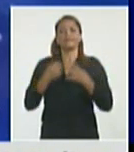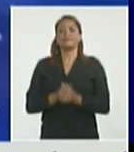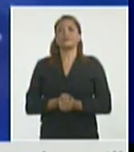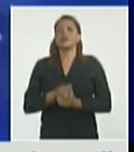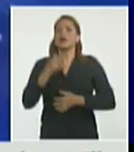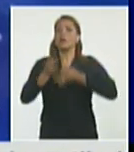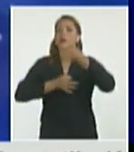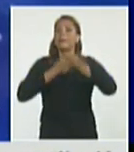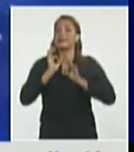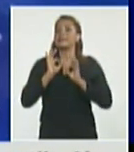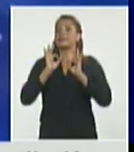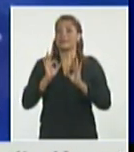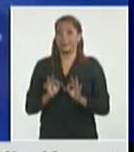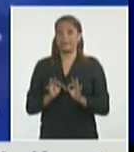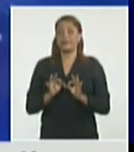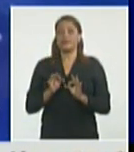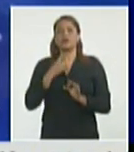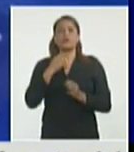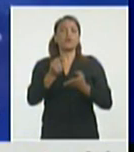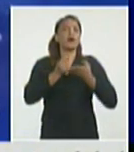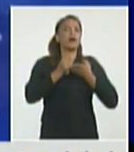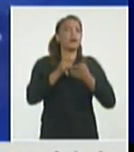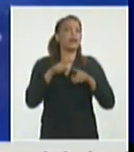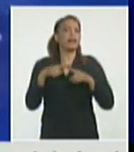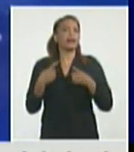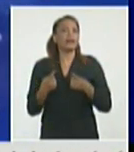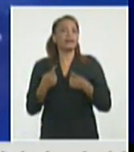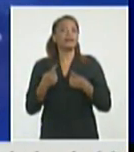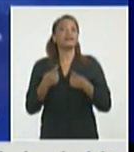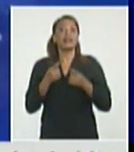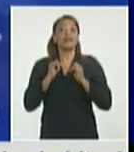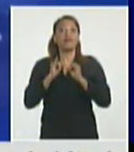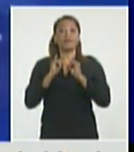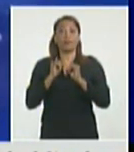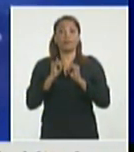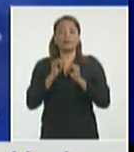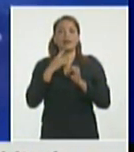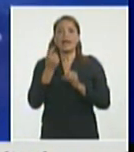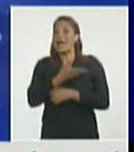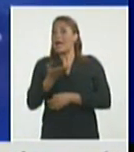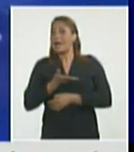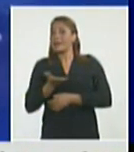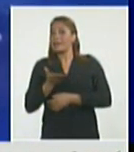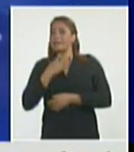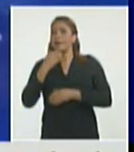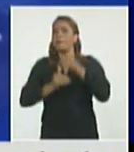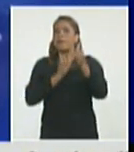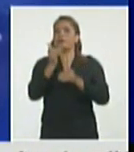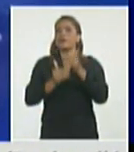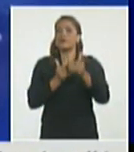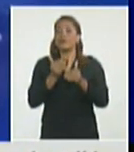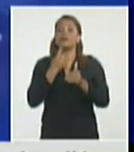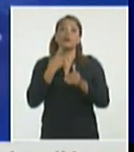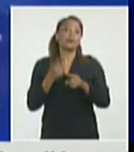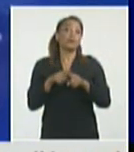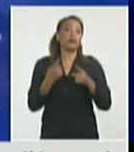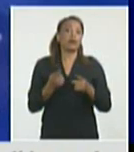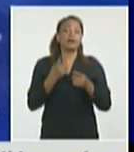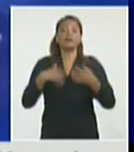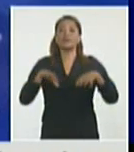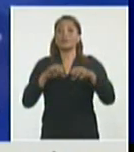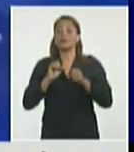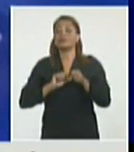así, eso nos va a ayudar un poco que agilizar todo el proceso a tenor de lo que está pasando en el